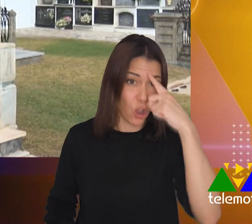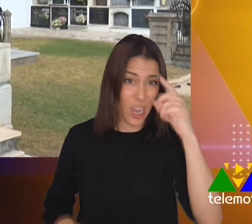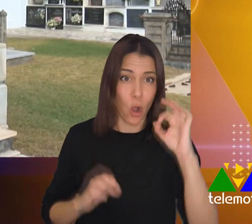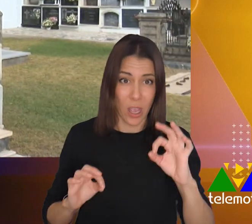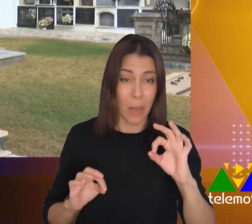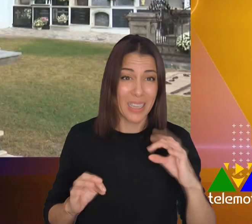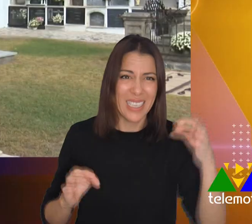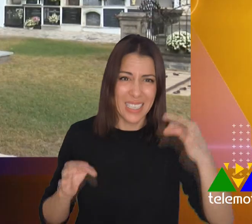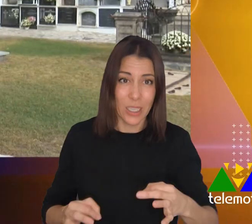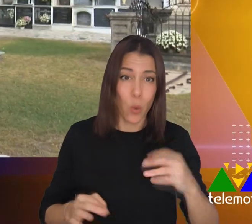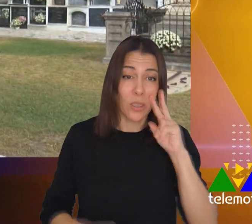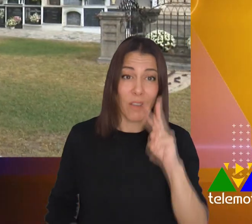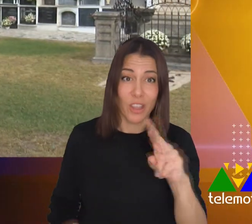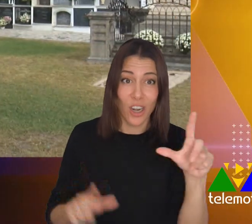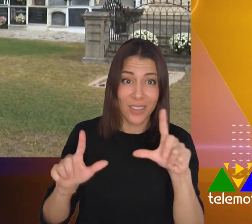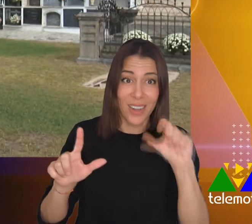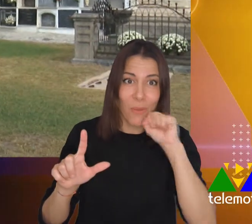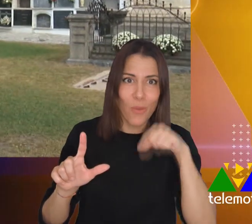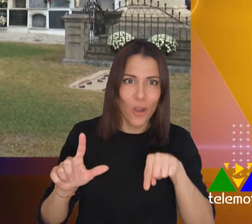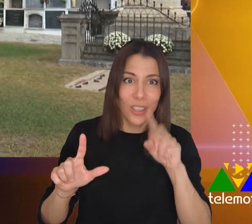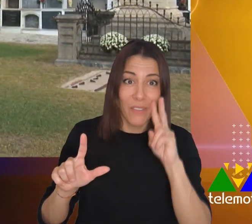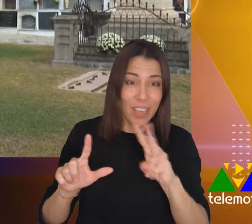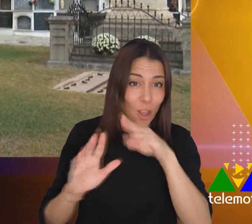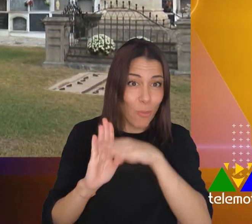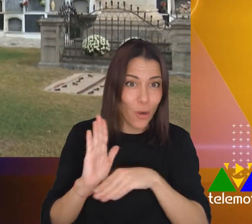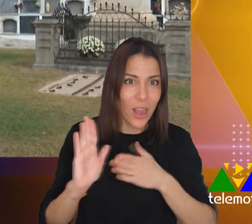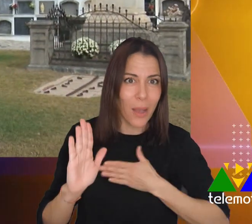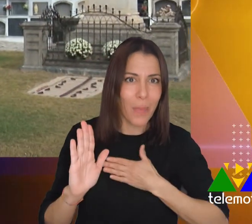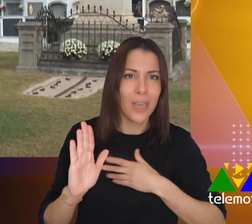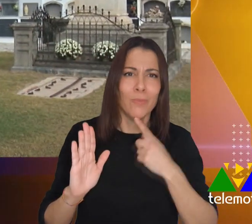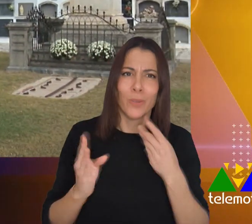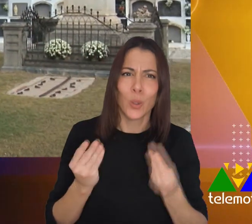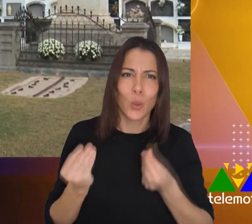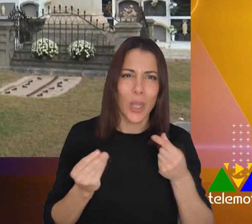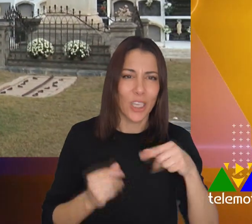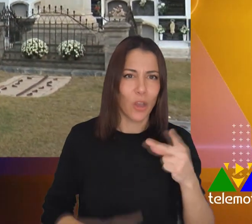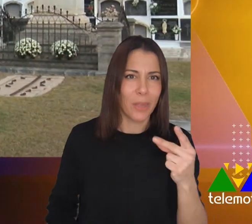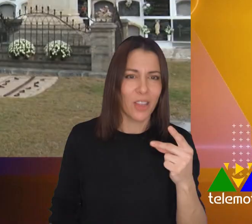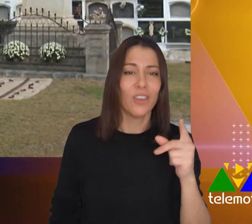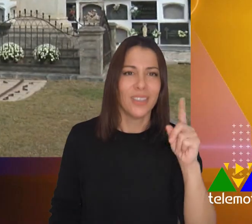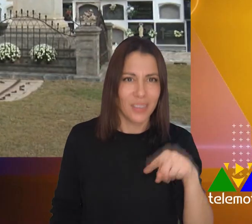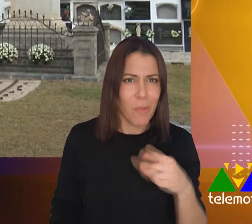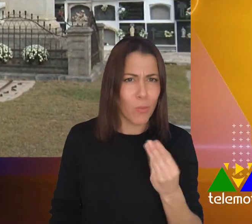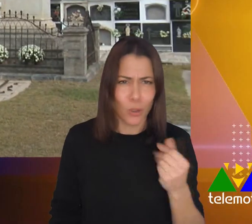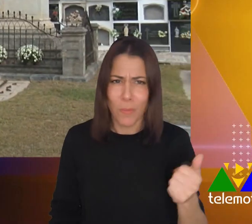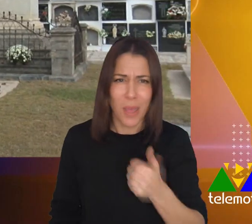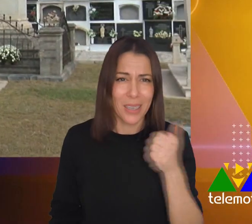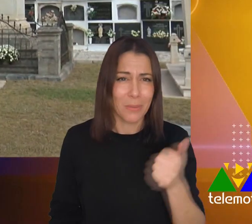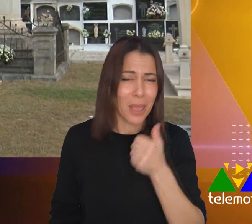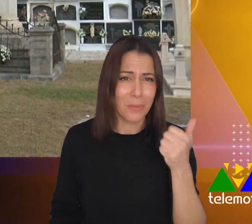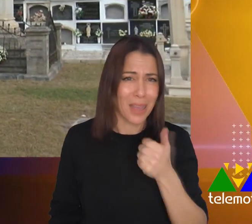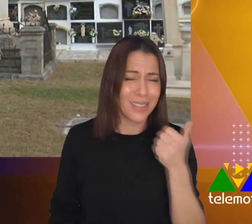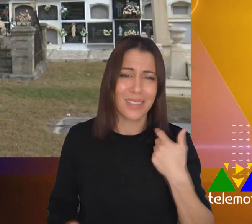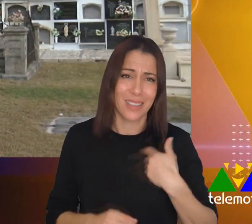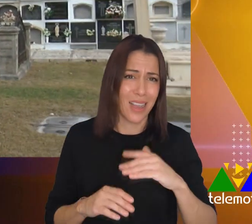todos los que seguro que están viendo la televisión de Motril, viendo nuestra alquería, les suenan todos estos apellidos. Y muchísimos más. Y muchísimos más que lógicamente